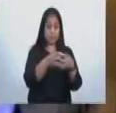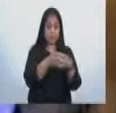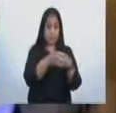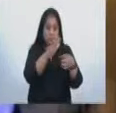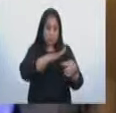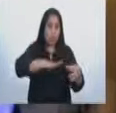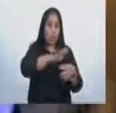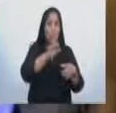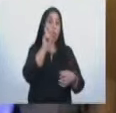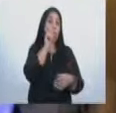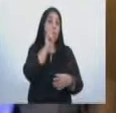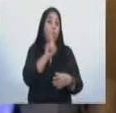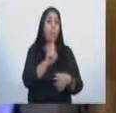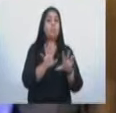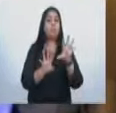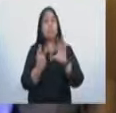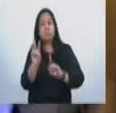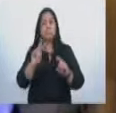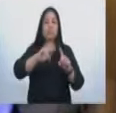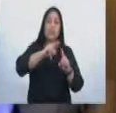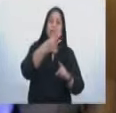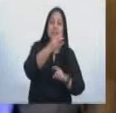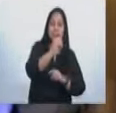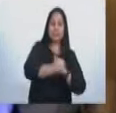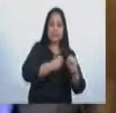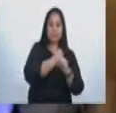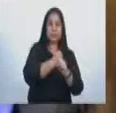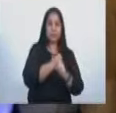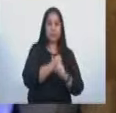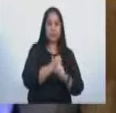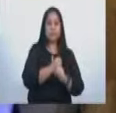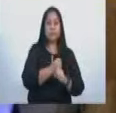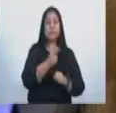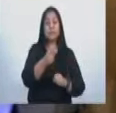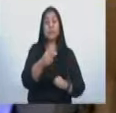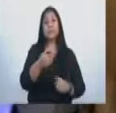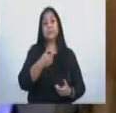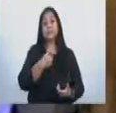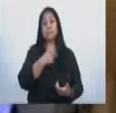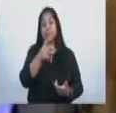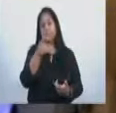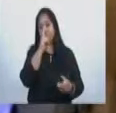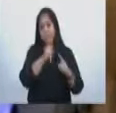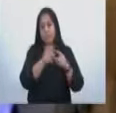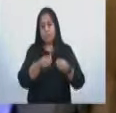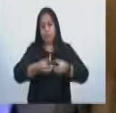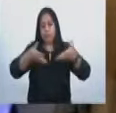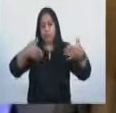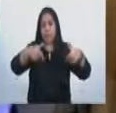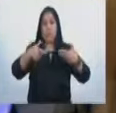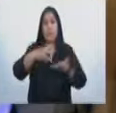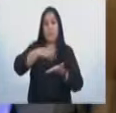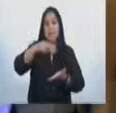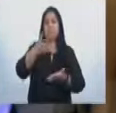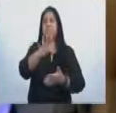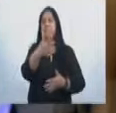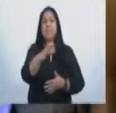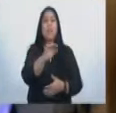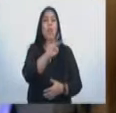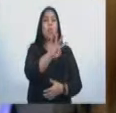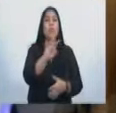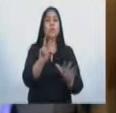total de jóvenes entre 13 y 30 años que es la riqueza de nuestro país aproximadamente el